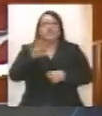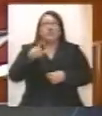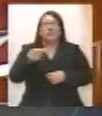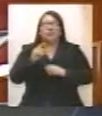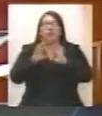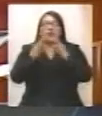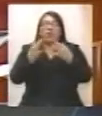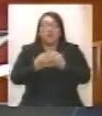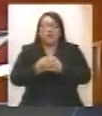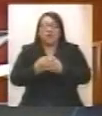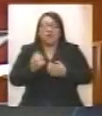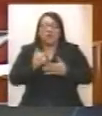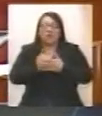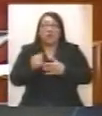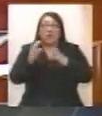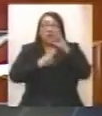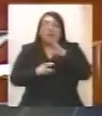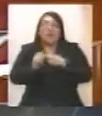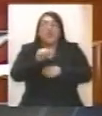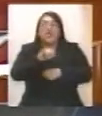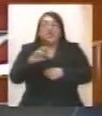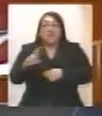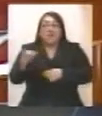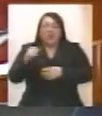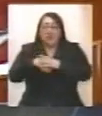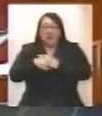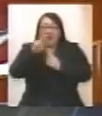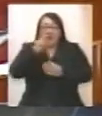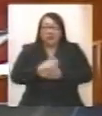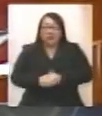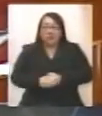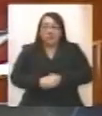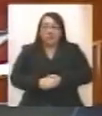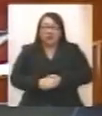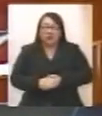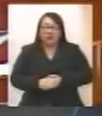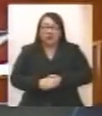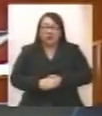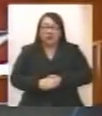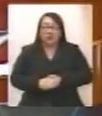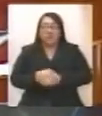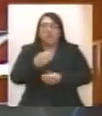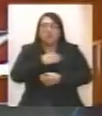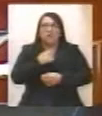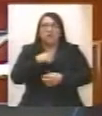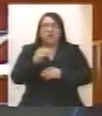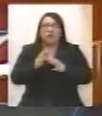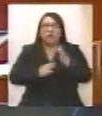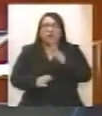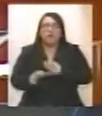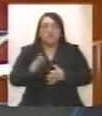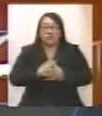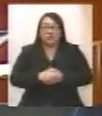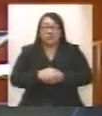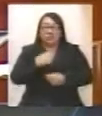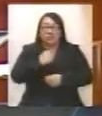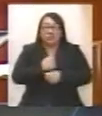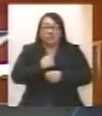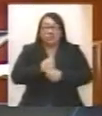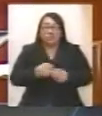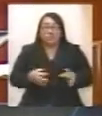135.000 familias ubicadas en la sierra del país. El Ministerio de Economía y Finanzas